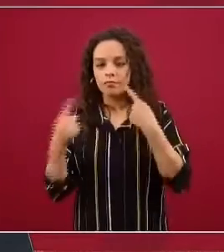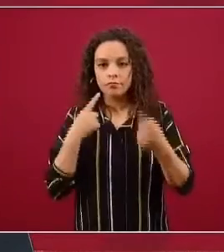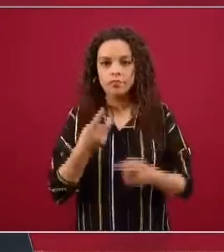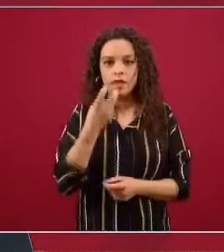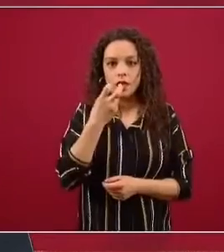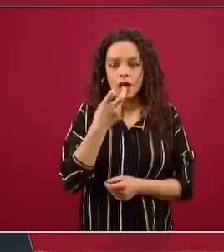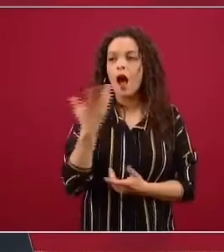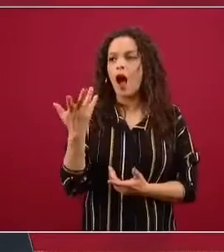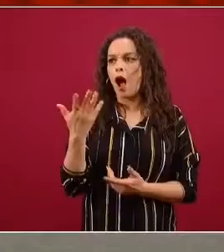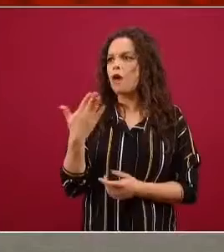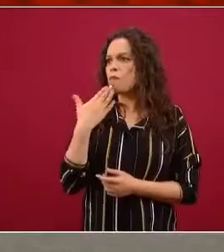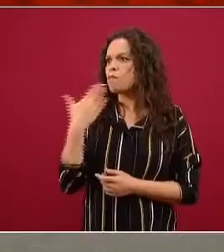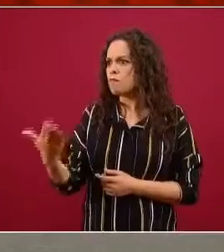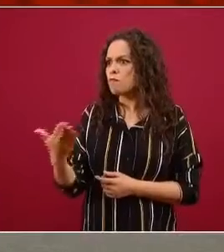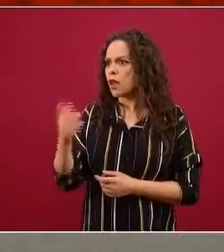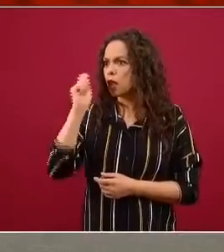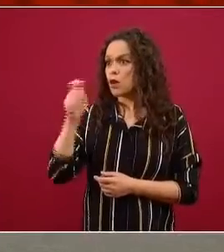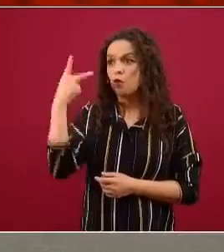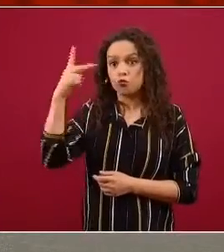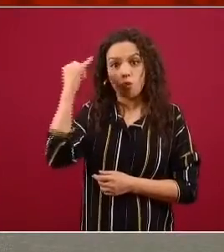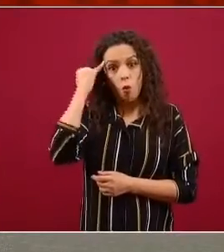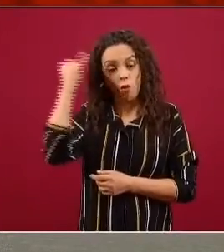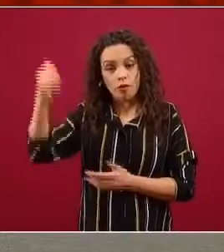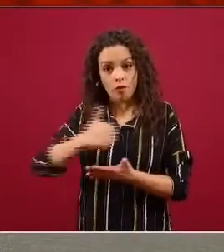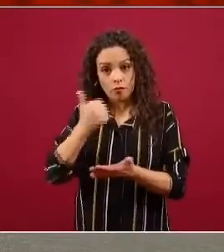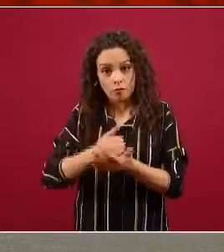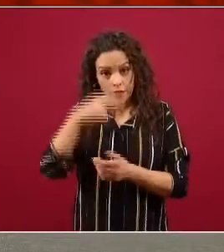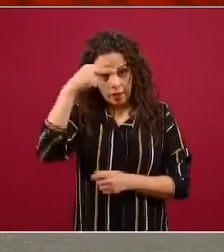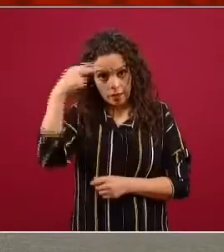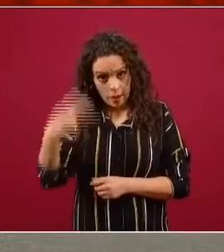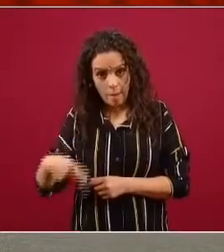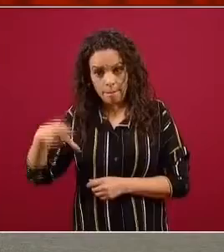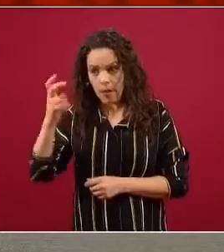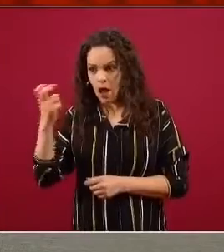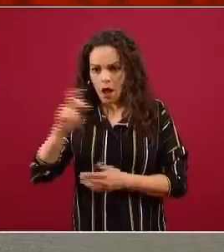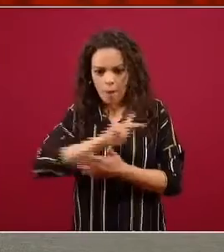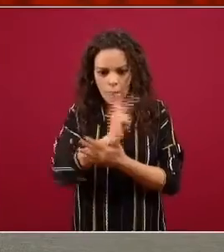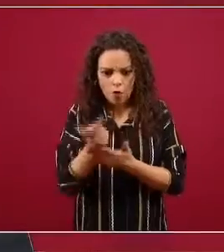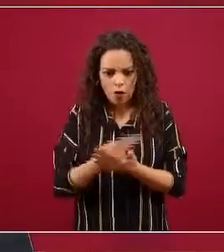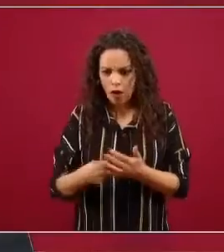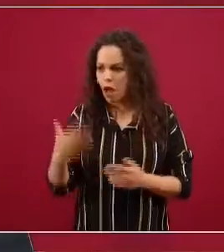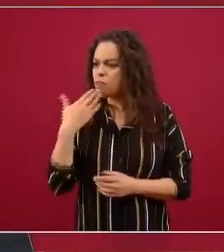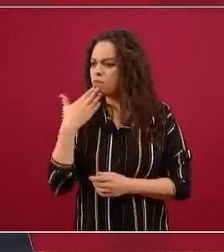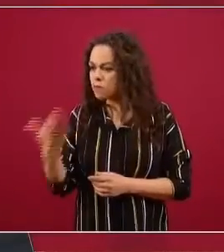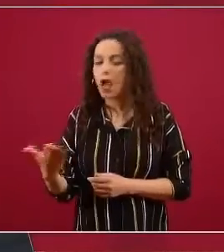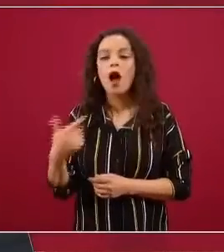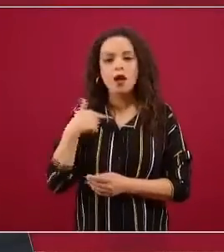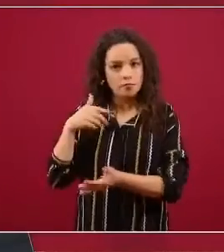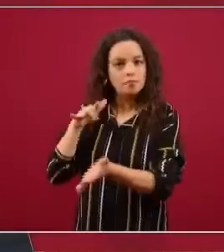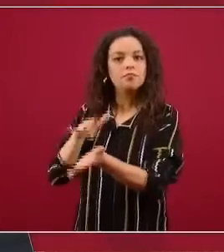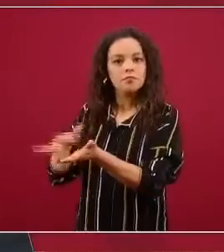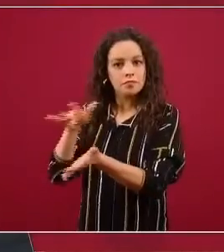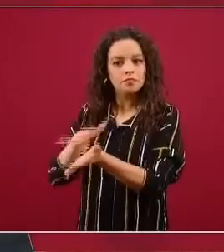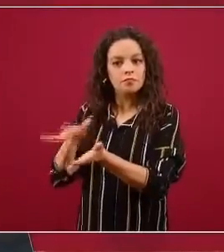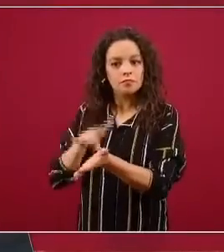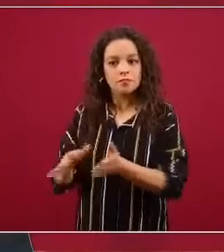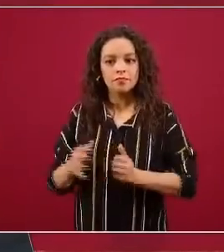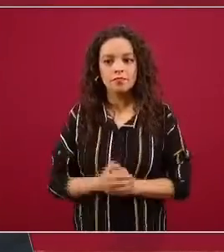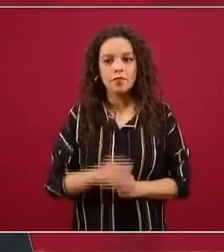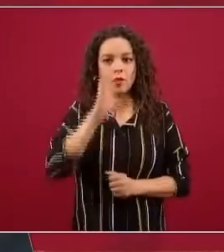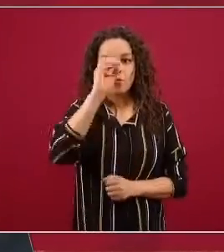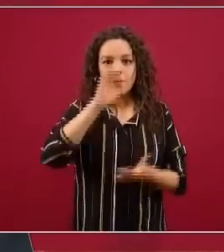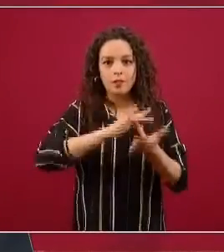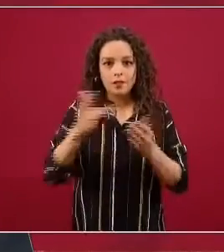programa, que es iniciativa de la Ciudad de México, pero que hemos podido apoyarles en algunos aspectos. Gracias por la